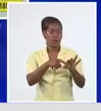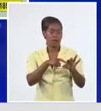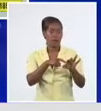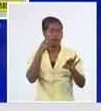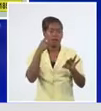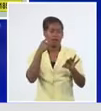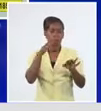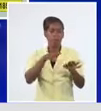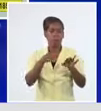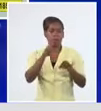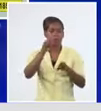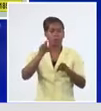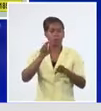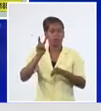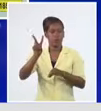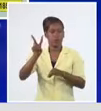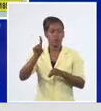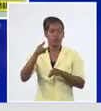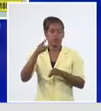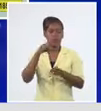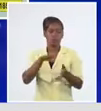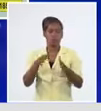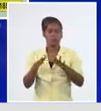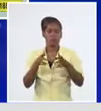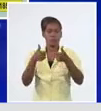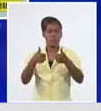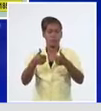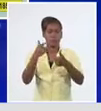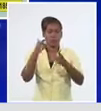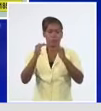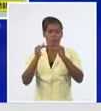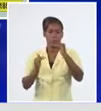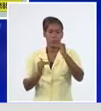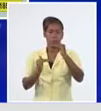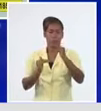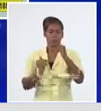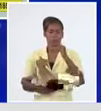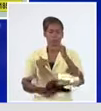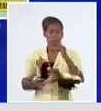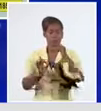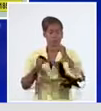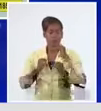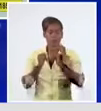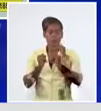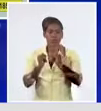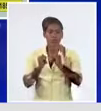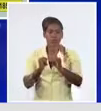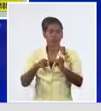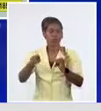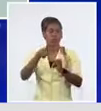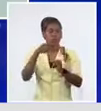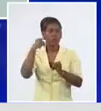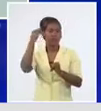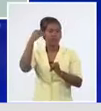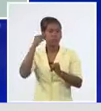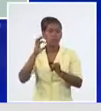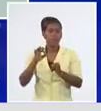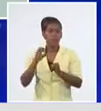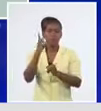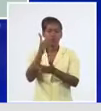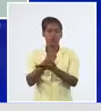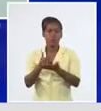1,2 se pueden considerar una tasa baja. Y como les prometí un poco que para ver en los últimos 15